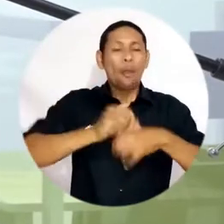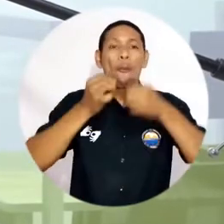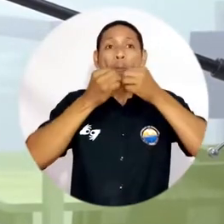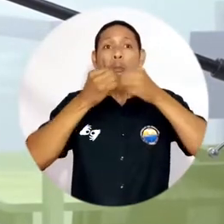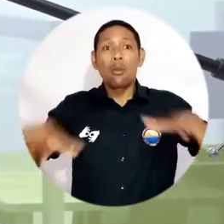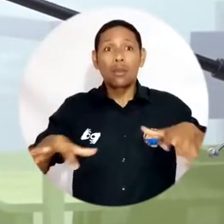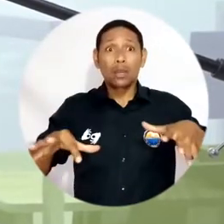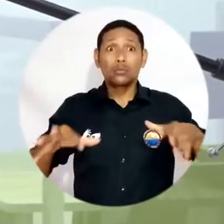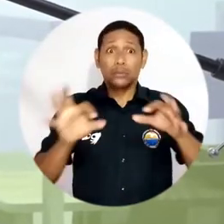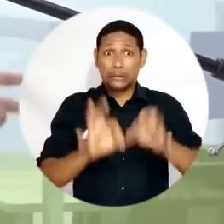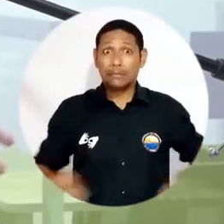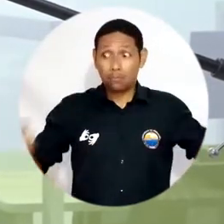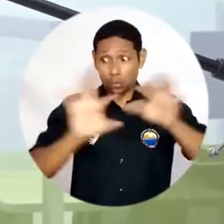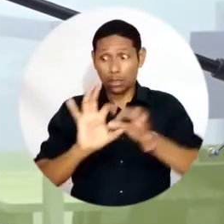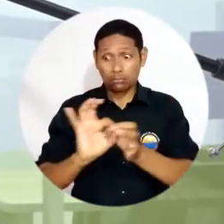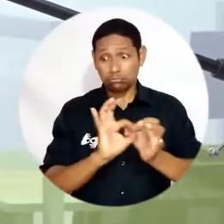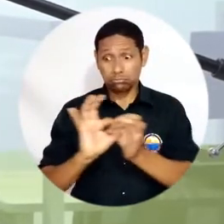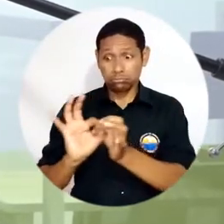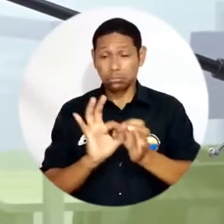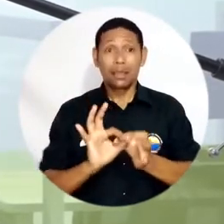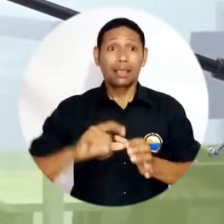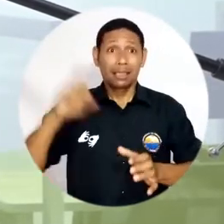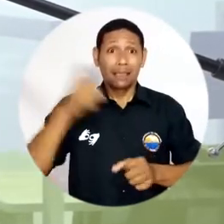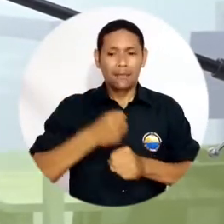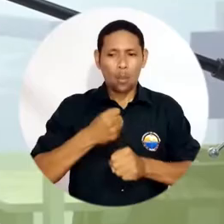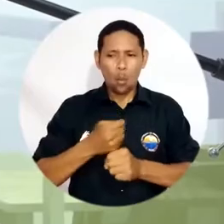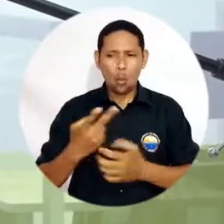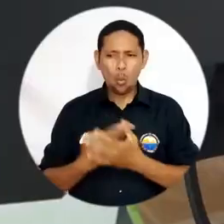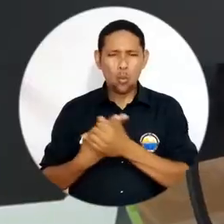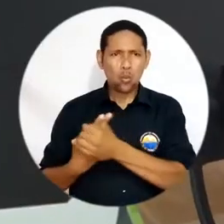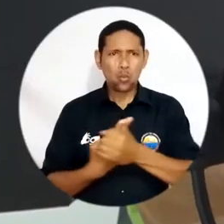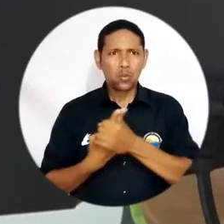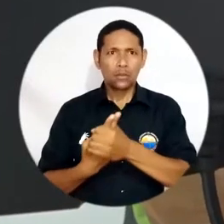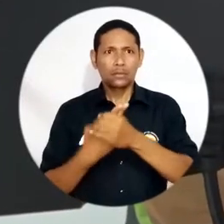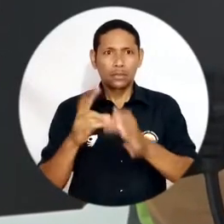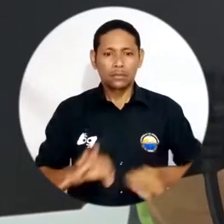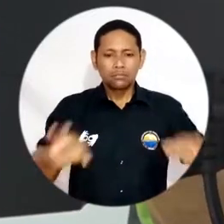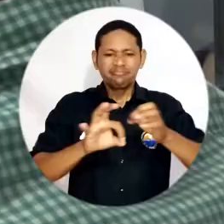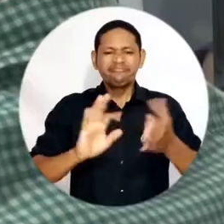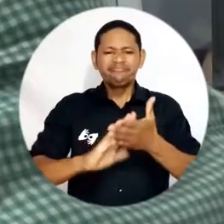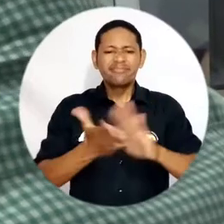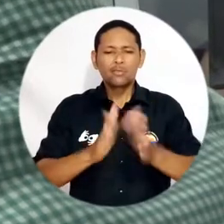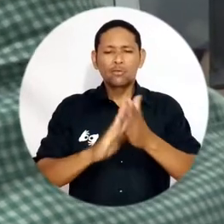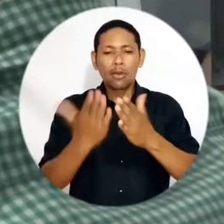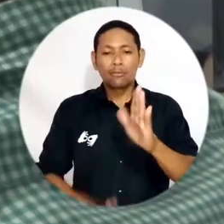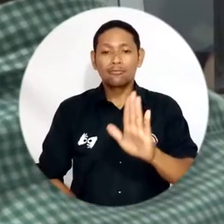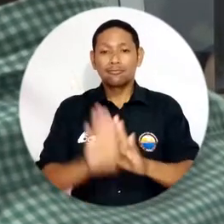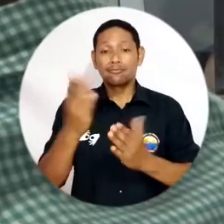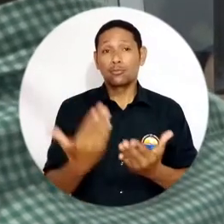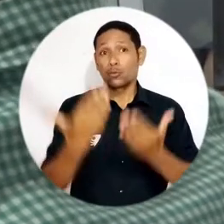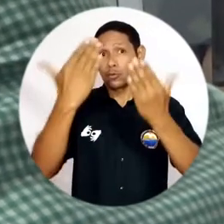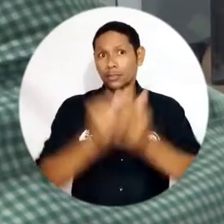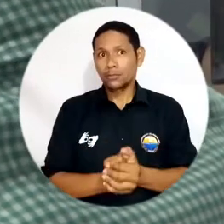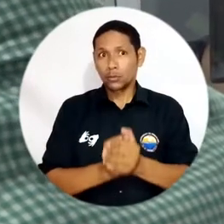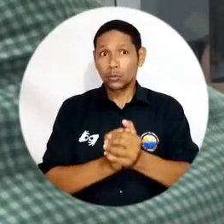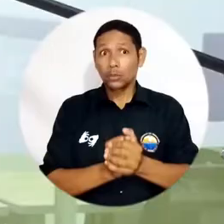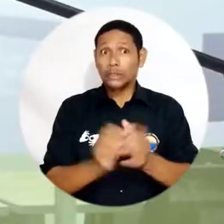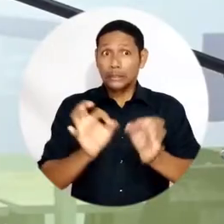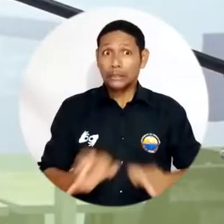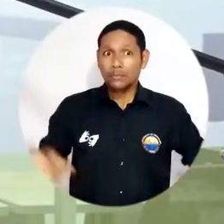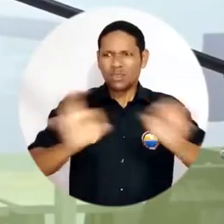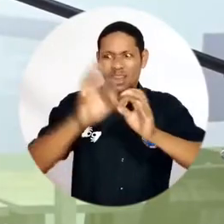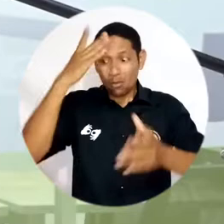principio constitucional de cooperar armónicamente para que los principales beneficiarios de esto sean los propios ciudadanos, que van a ser vitales para la